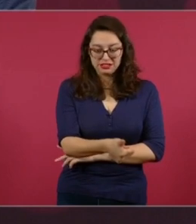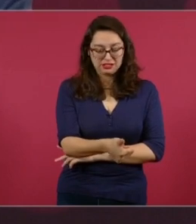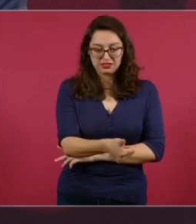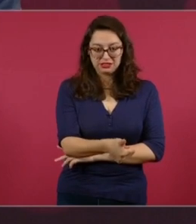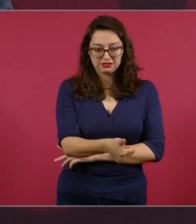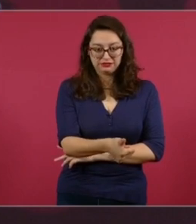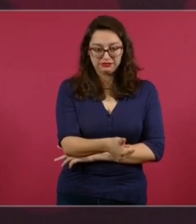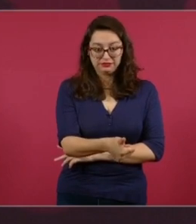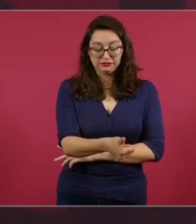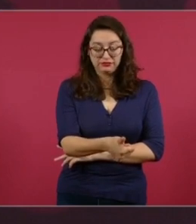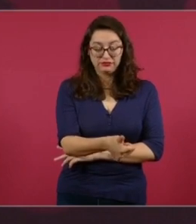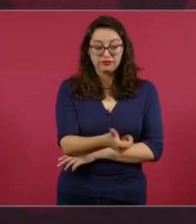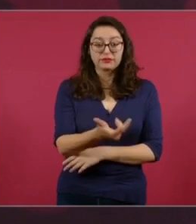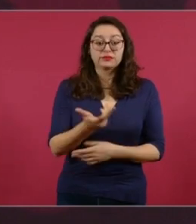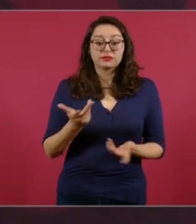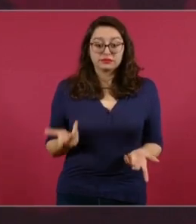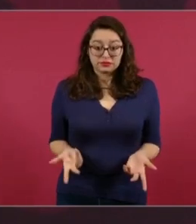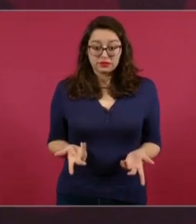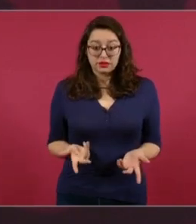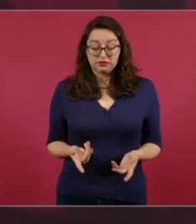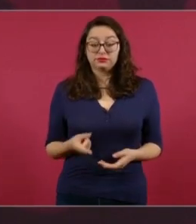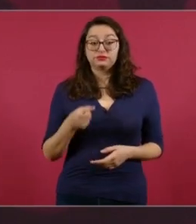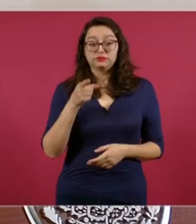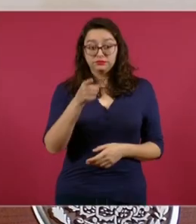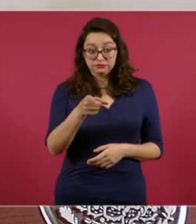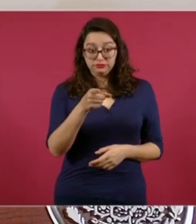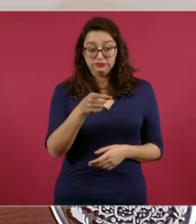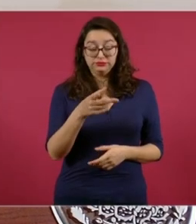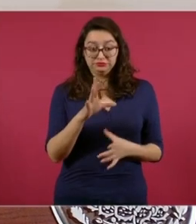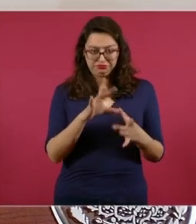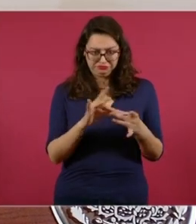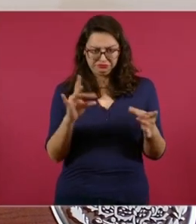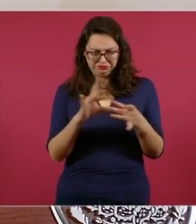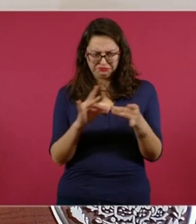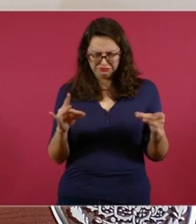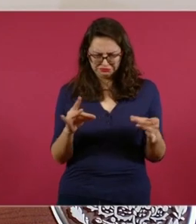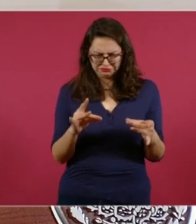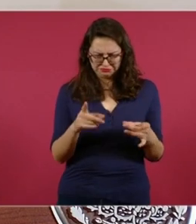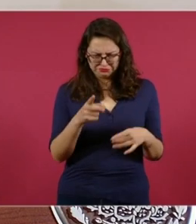Y acerca de lo que estás expresando de Dos Bocas,